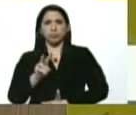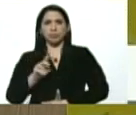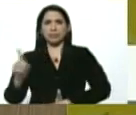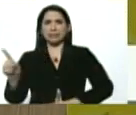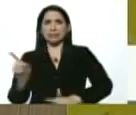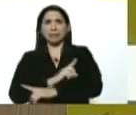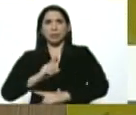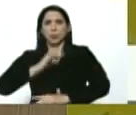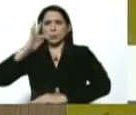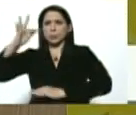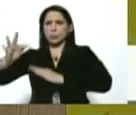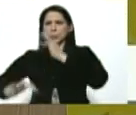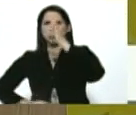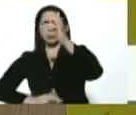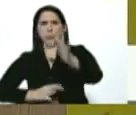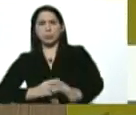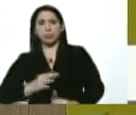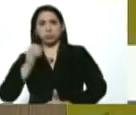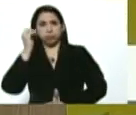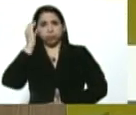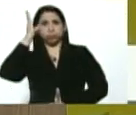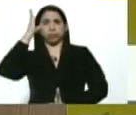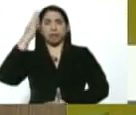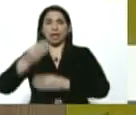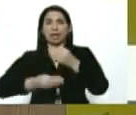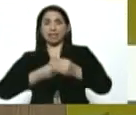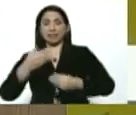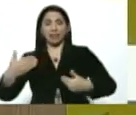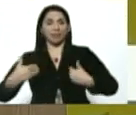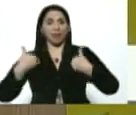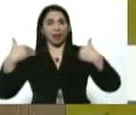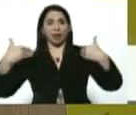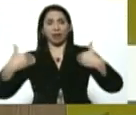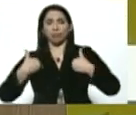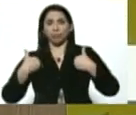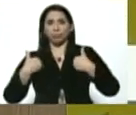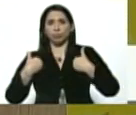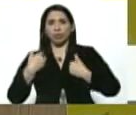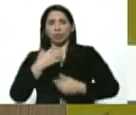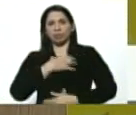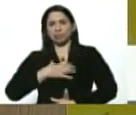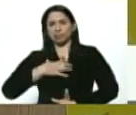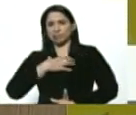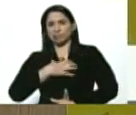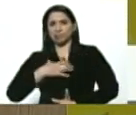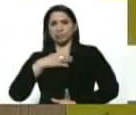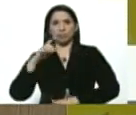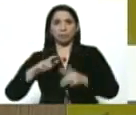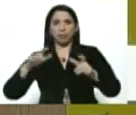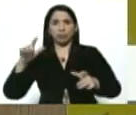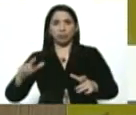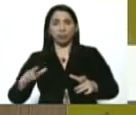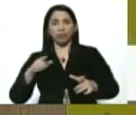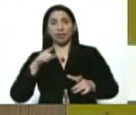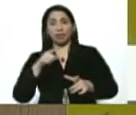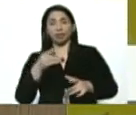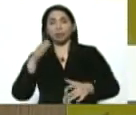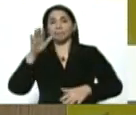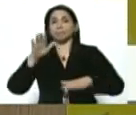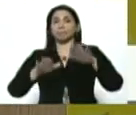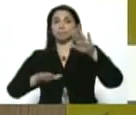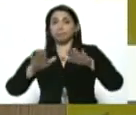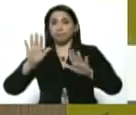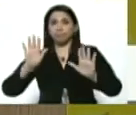con una mayor capacidad de hacer daño y de presentar síntomas en los pacientes y es muy muy probable